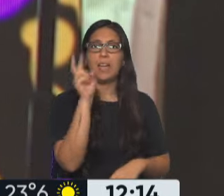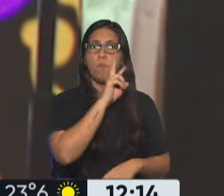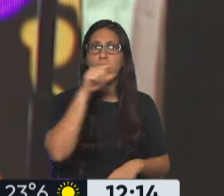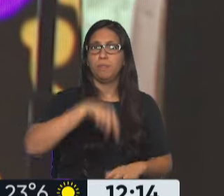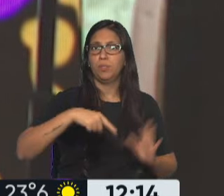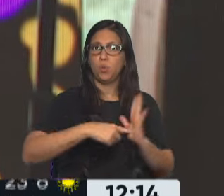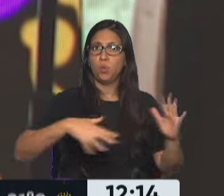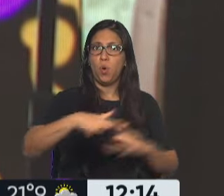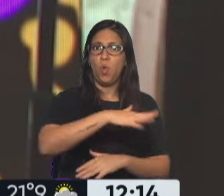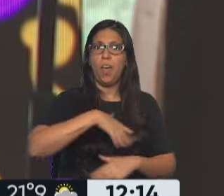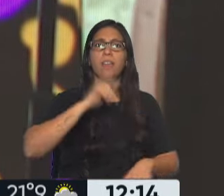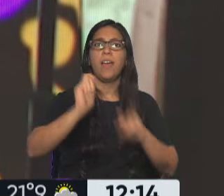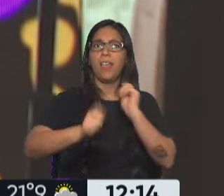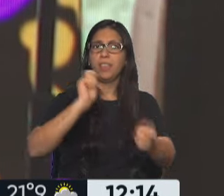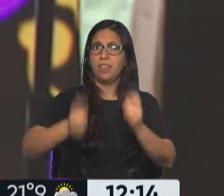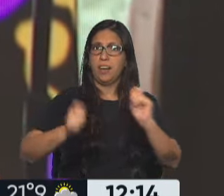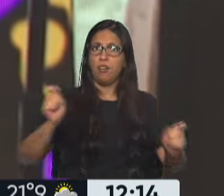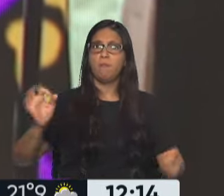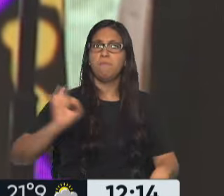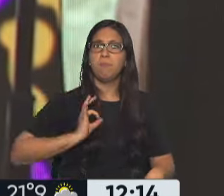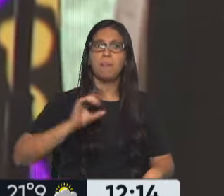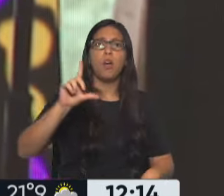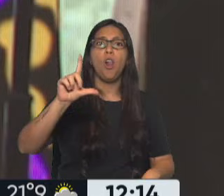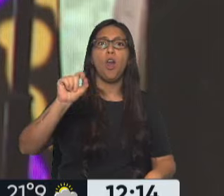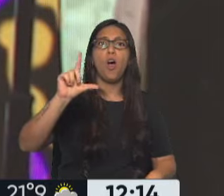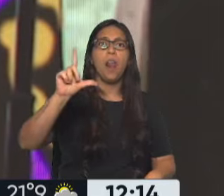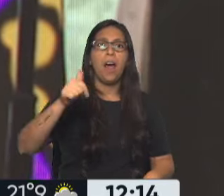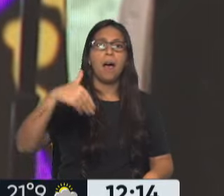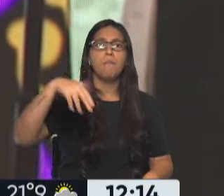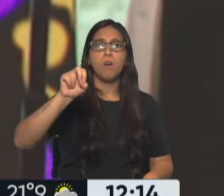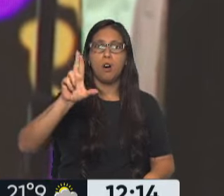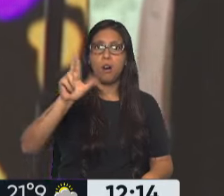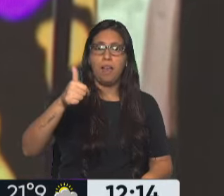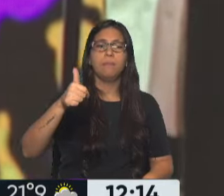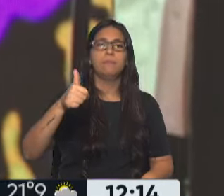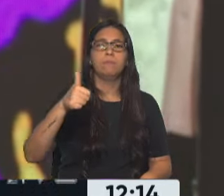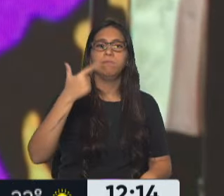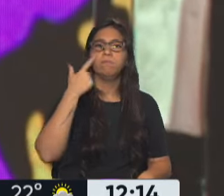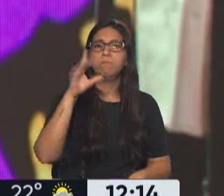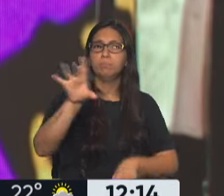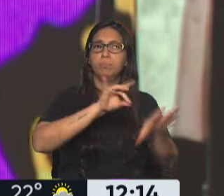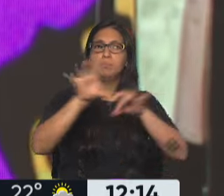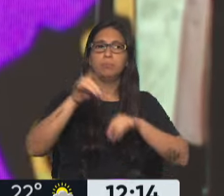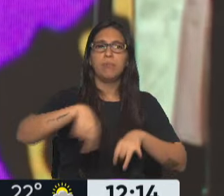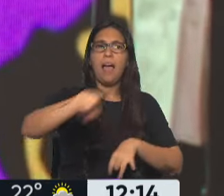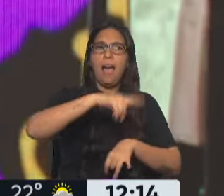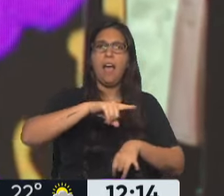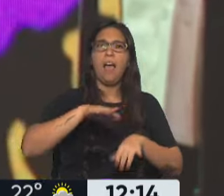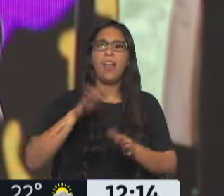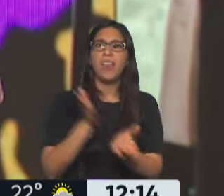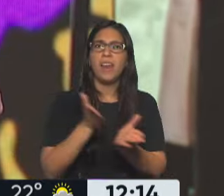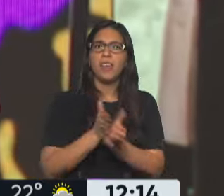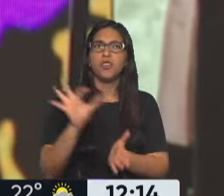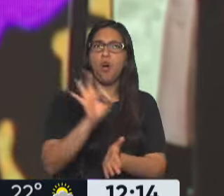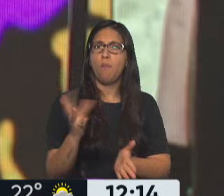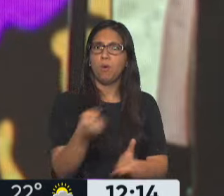Buenos Aires entregó, como decía Silvia, los premios Lola Mora, que distinguen la promoción de igualdad de derechos y oportunidades